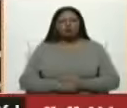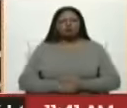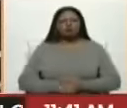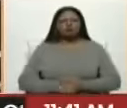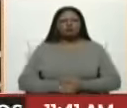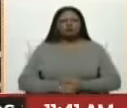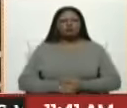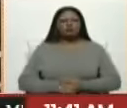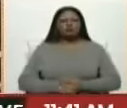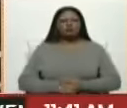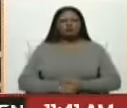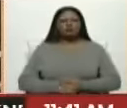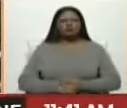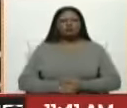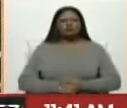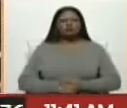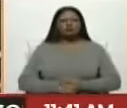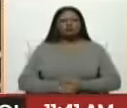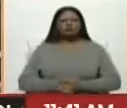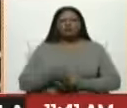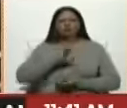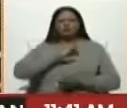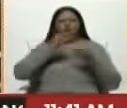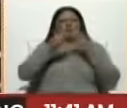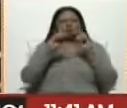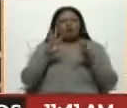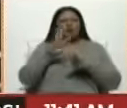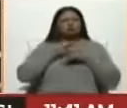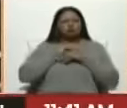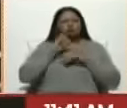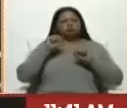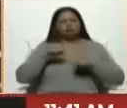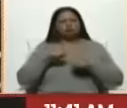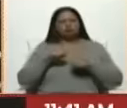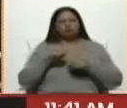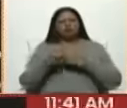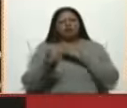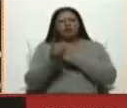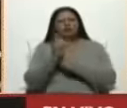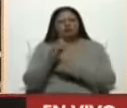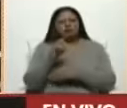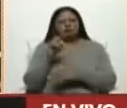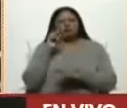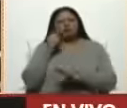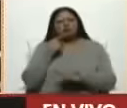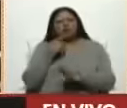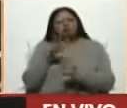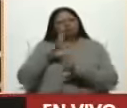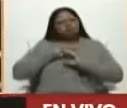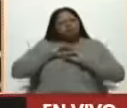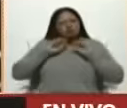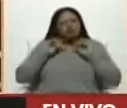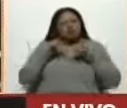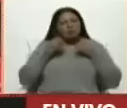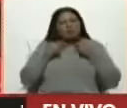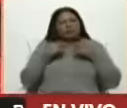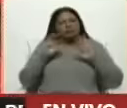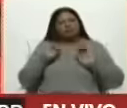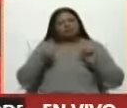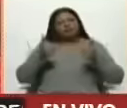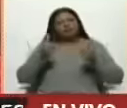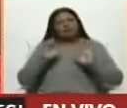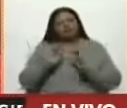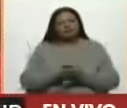diferencia. Y él, un demócrata, asumió. Le hicieron fraude, pero él asumió. Perdí,